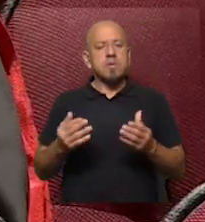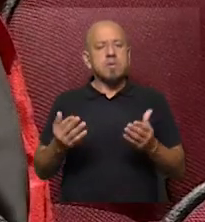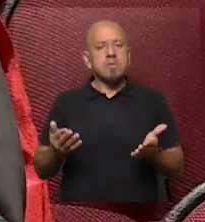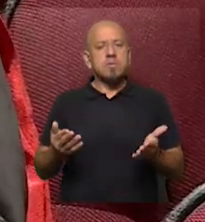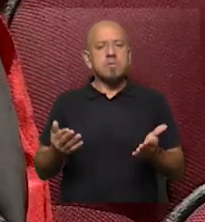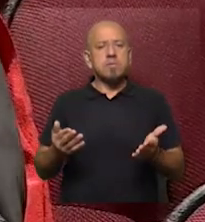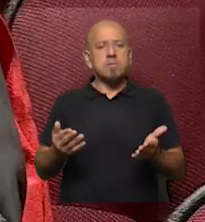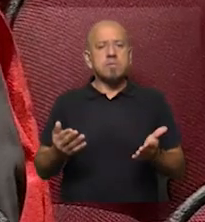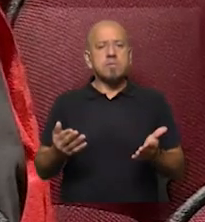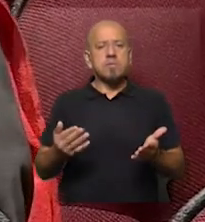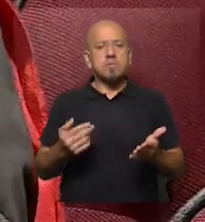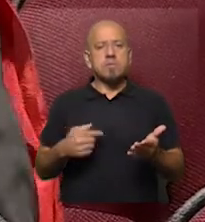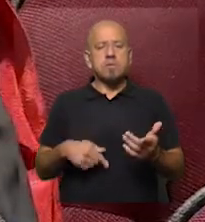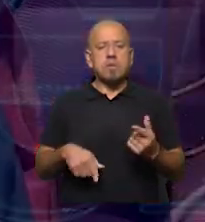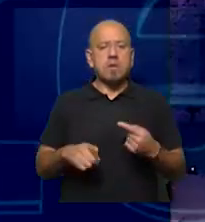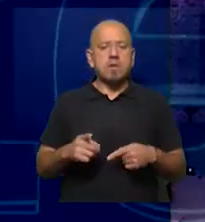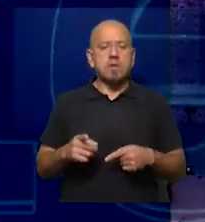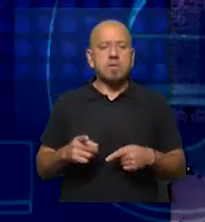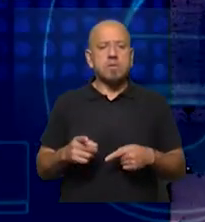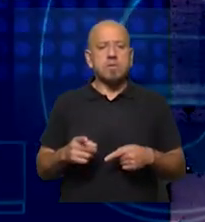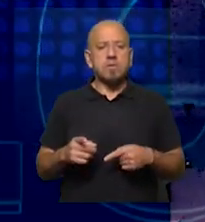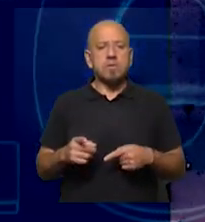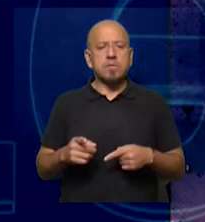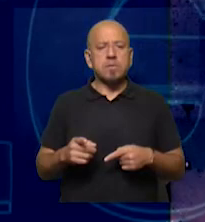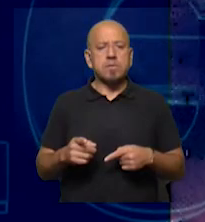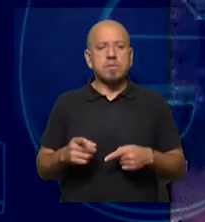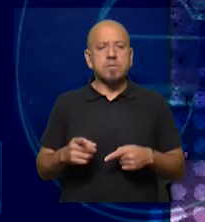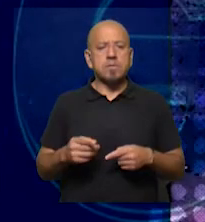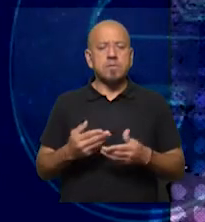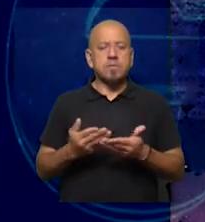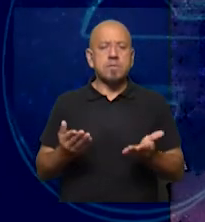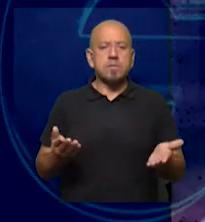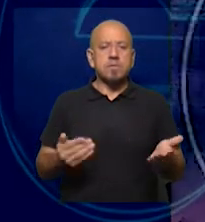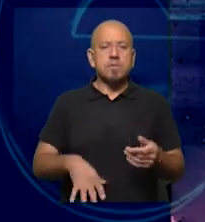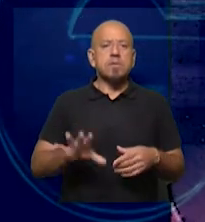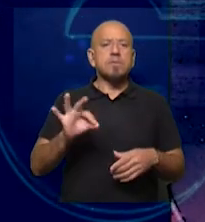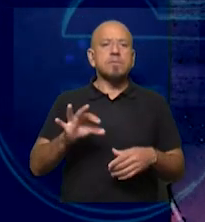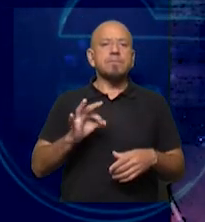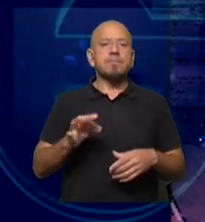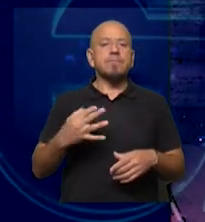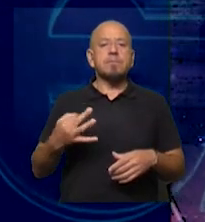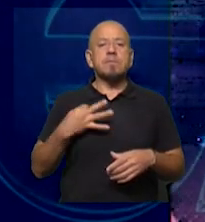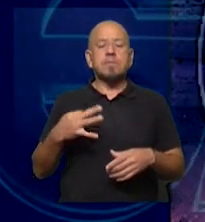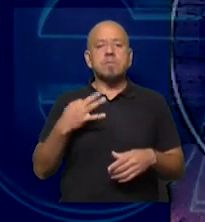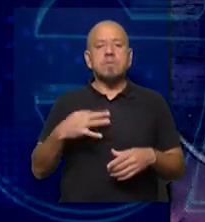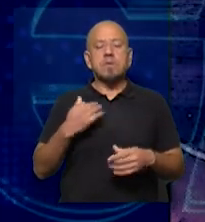era un realismo absurdo. En el marco de estos 50 años del